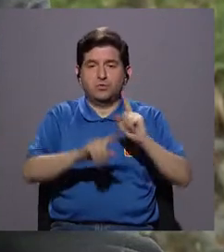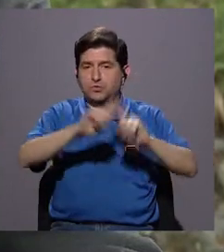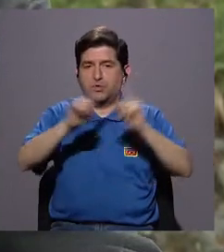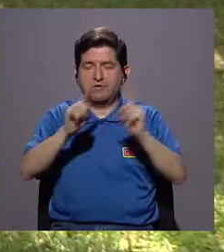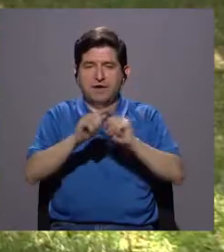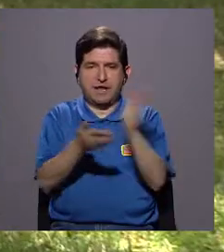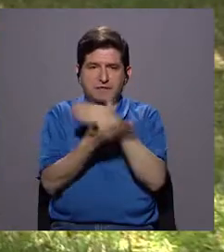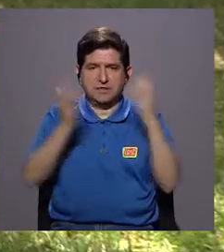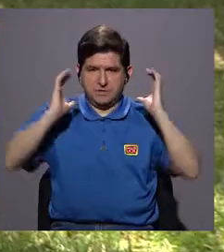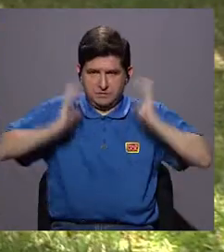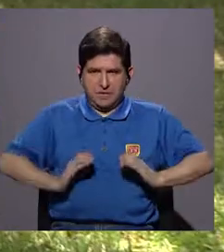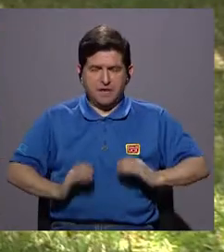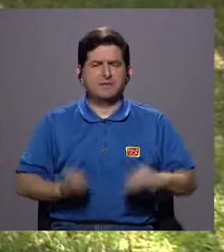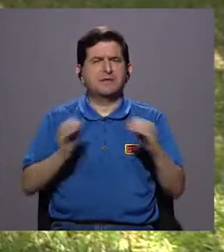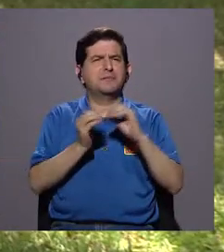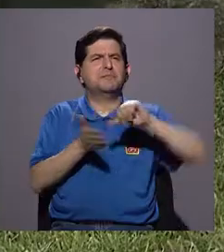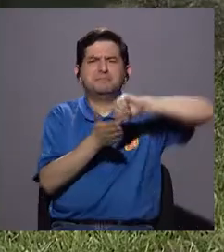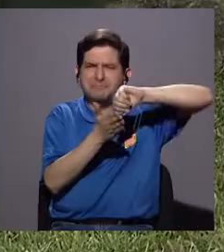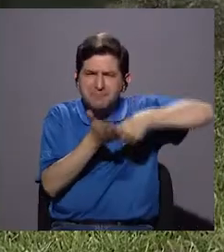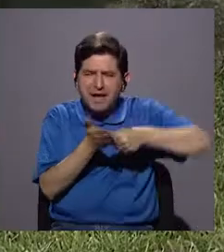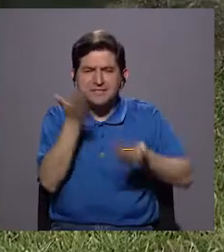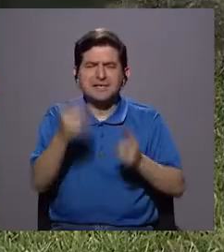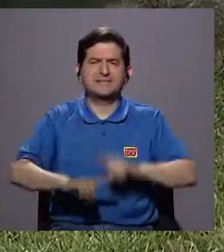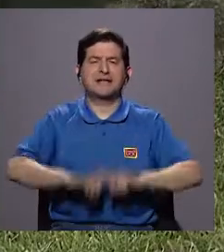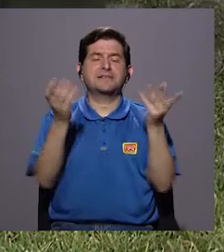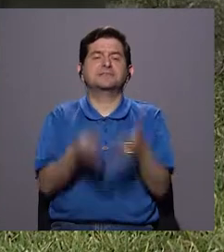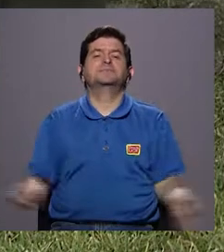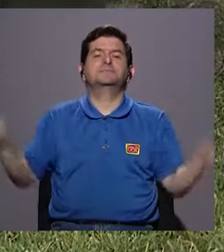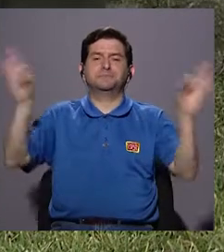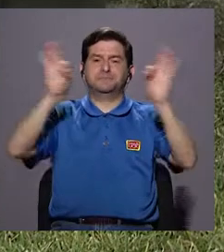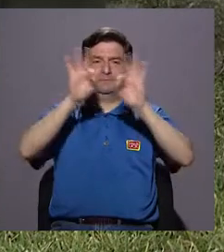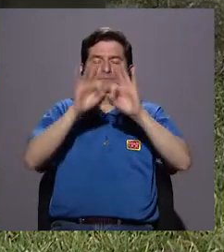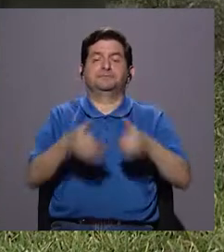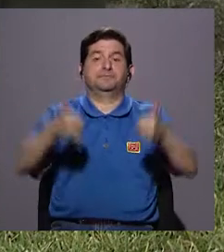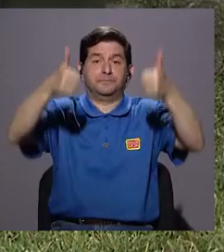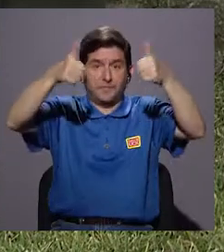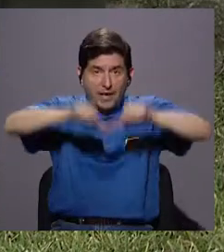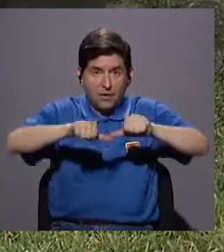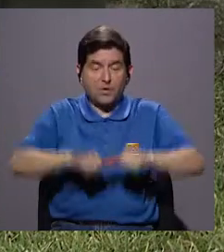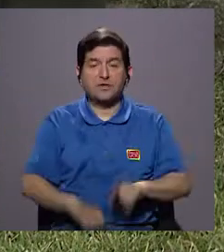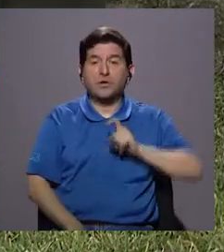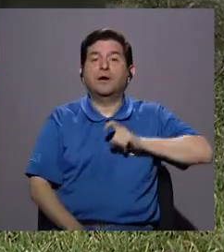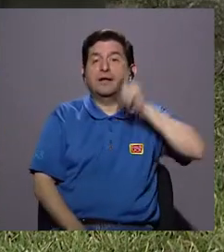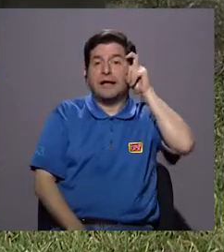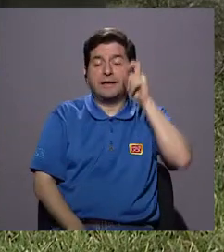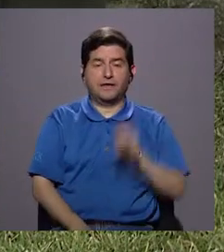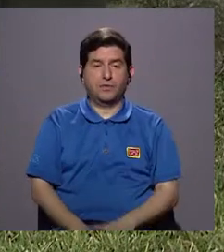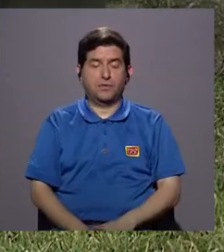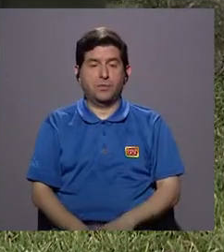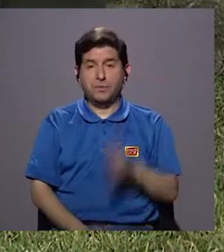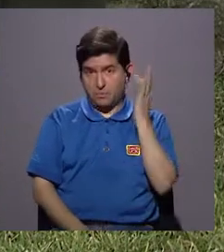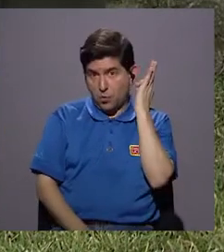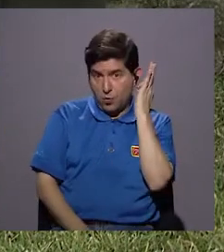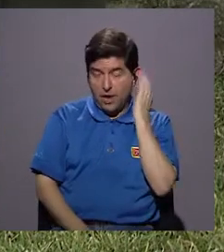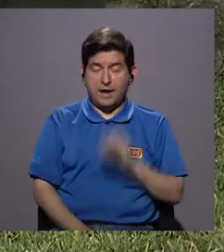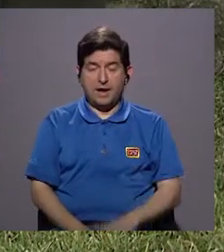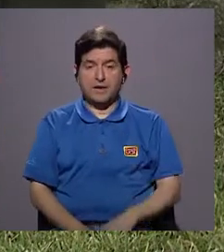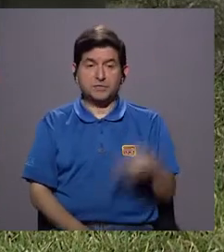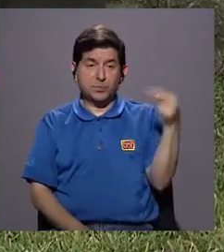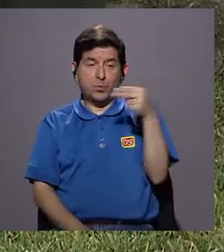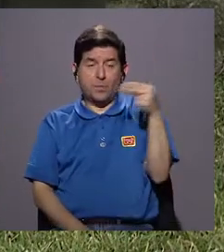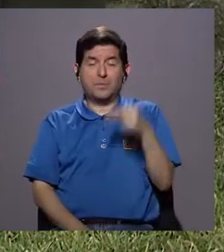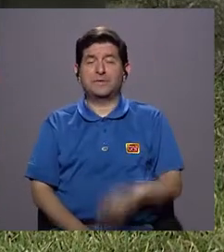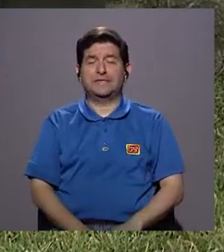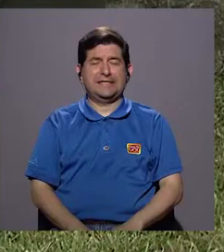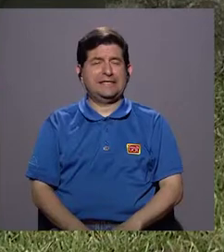de los órganos. Tal vez es más marcado, y aquí hay una diferencia importante de acuerdo al sexo, ¿verdad? En el caso de las mujeres, por la parte hormonal, tal vez es